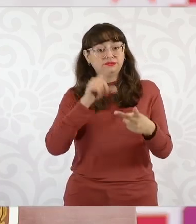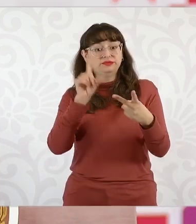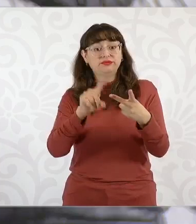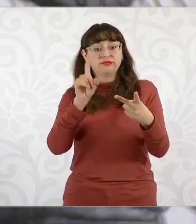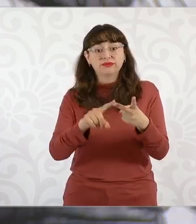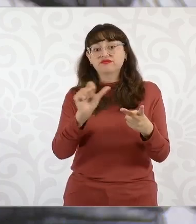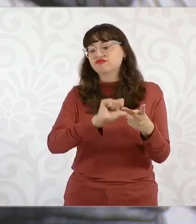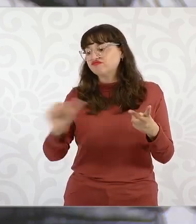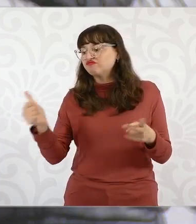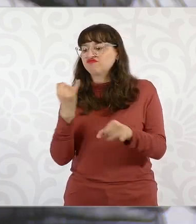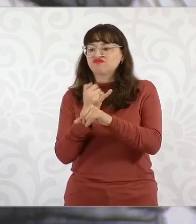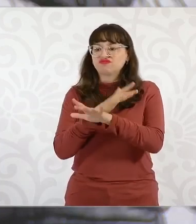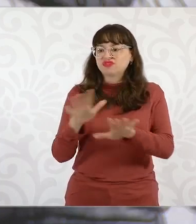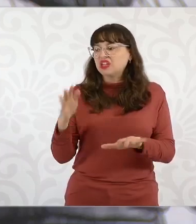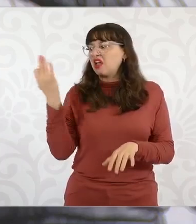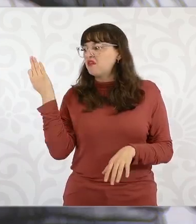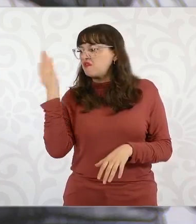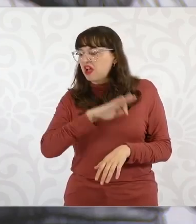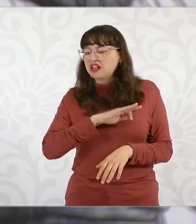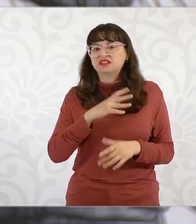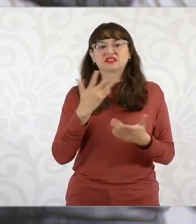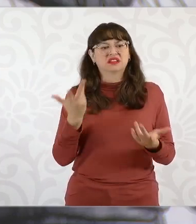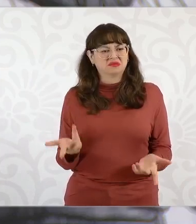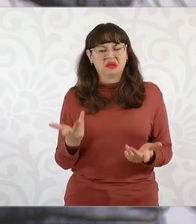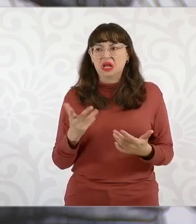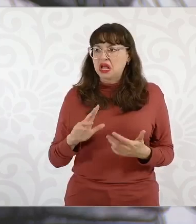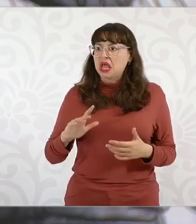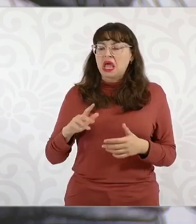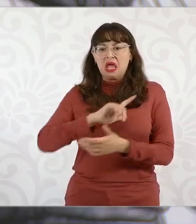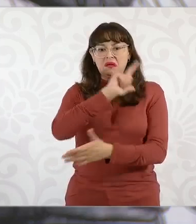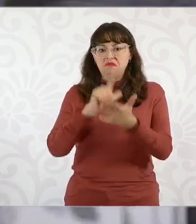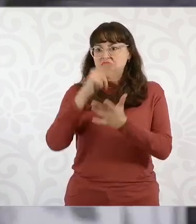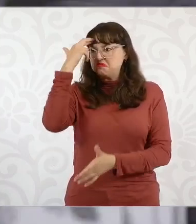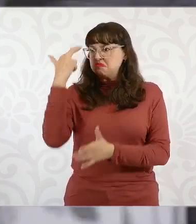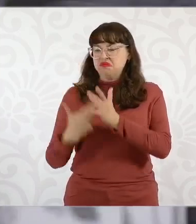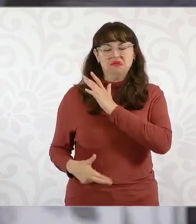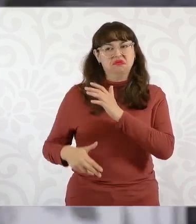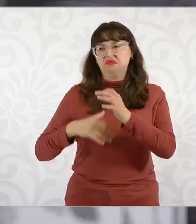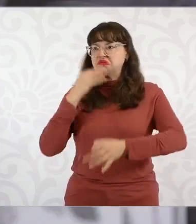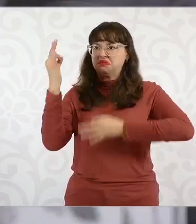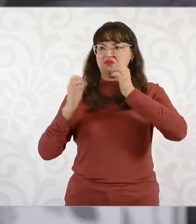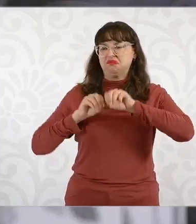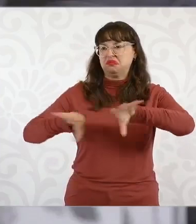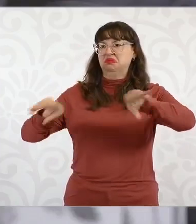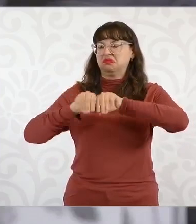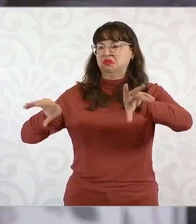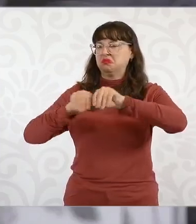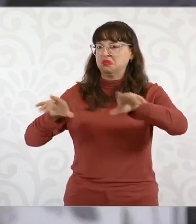propagado desinformación sobre la incidencia delictiva, a pesar de que los indicadores han mostrado una baja en todos los delitos de alto